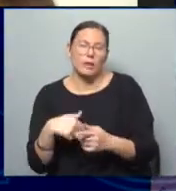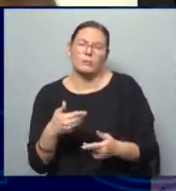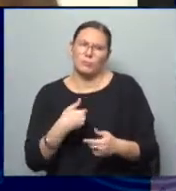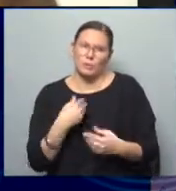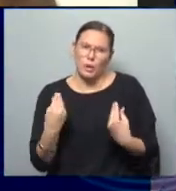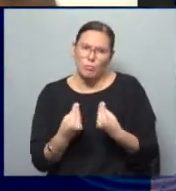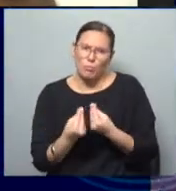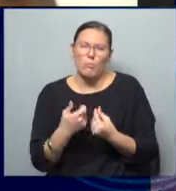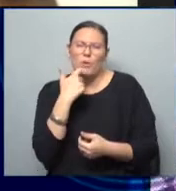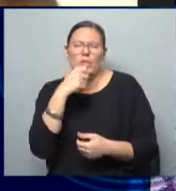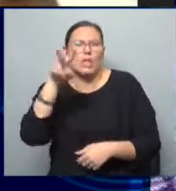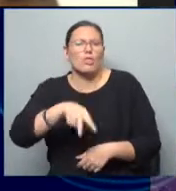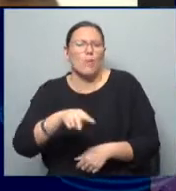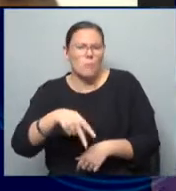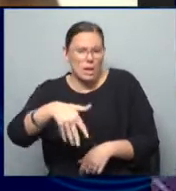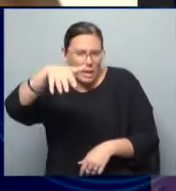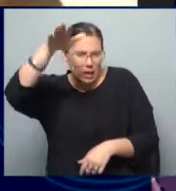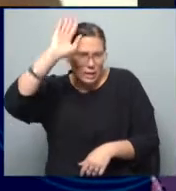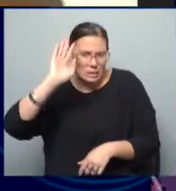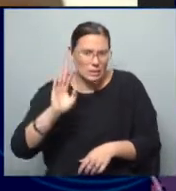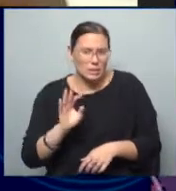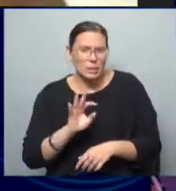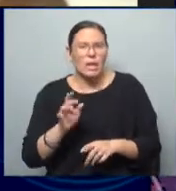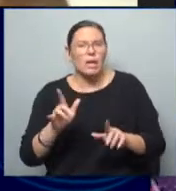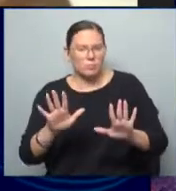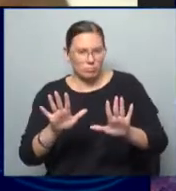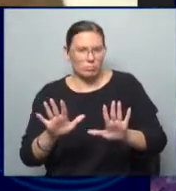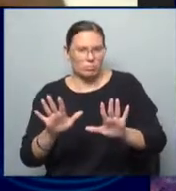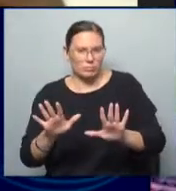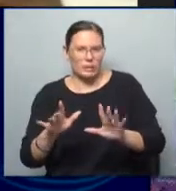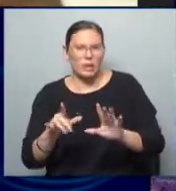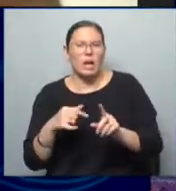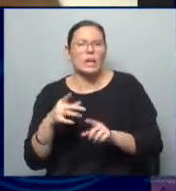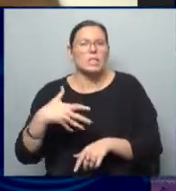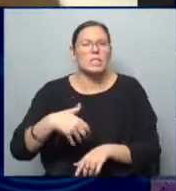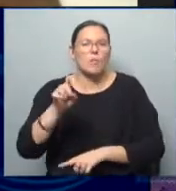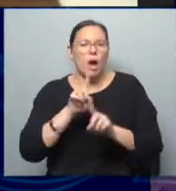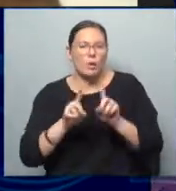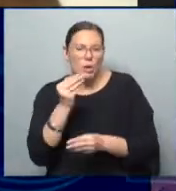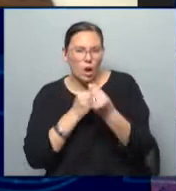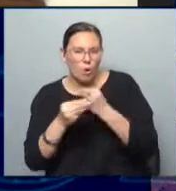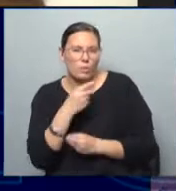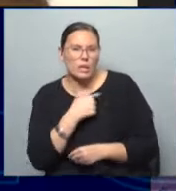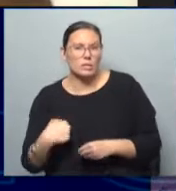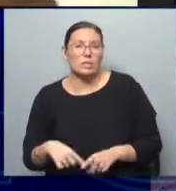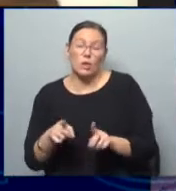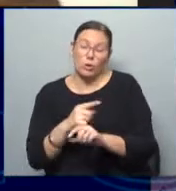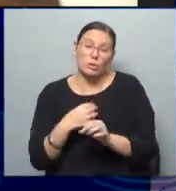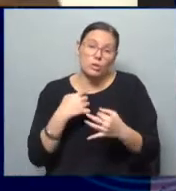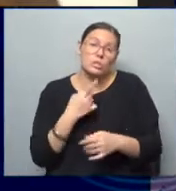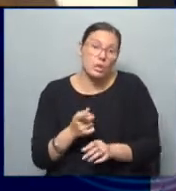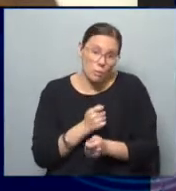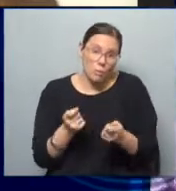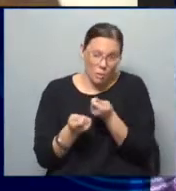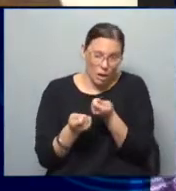Pero faltan como 2 meses todavía. Yo sé que sí. Déjame llevarte alguna delicatez en China y bueno, y capaz que con eso podemos